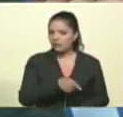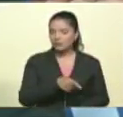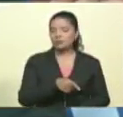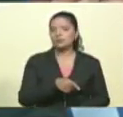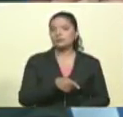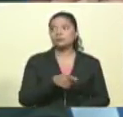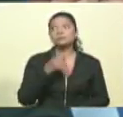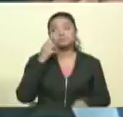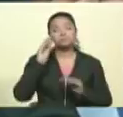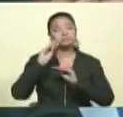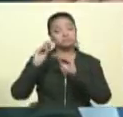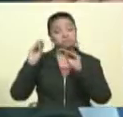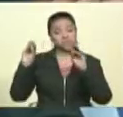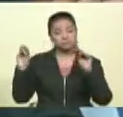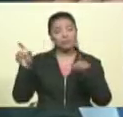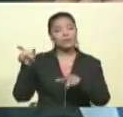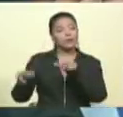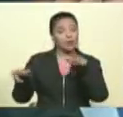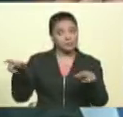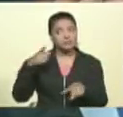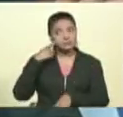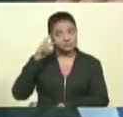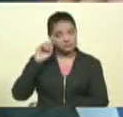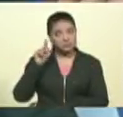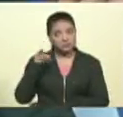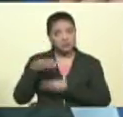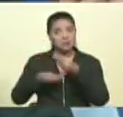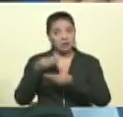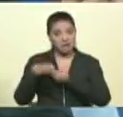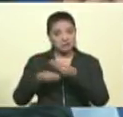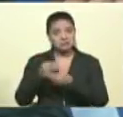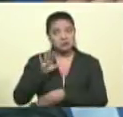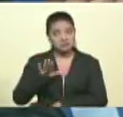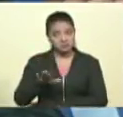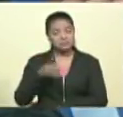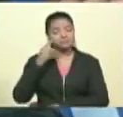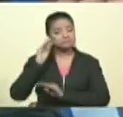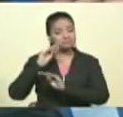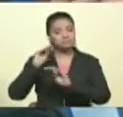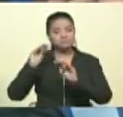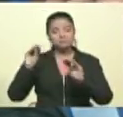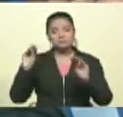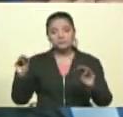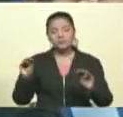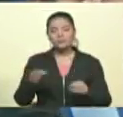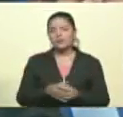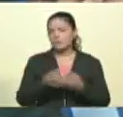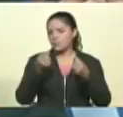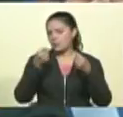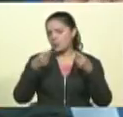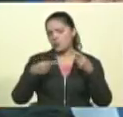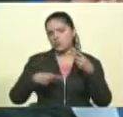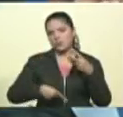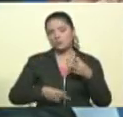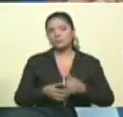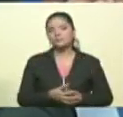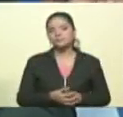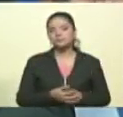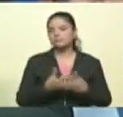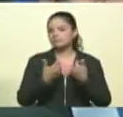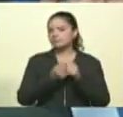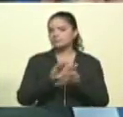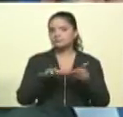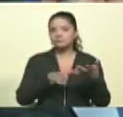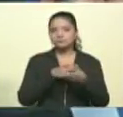es la alerta que hacemos a quienes están cometiendo este tipo de fechorías, son múltiples: boicot, desestabilización